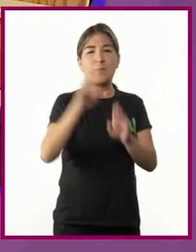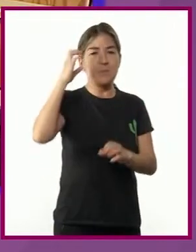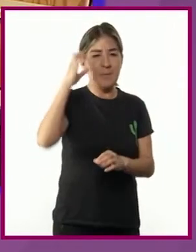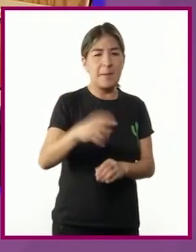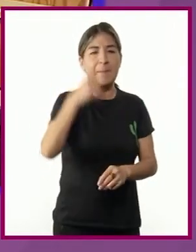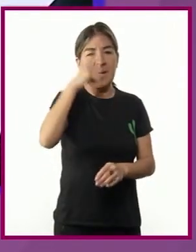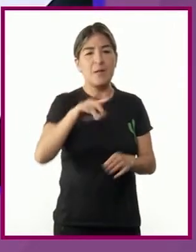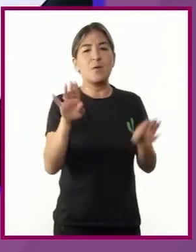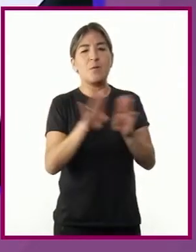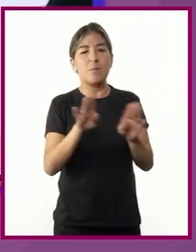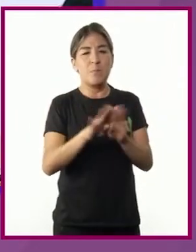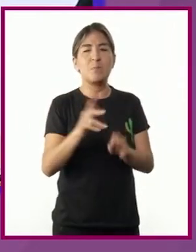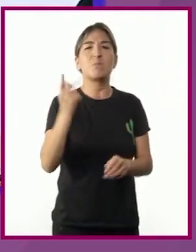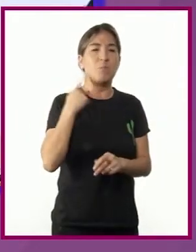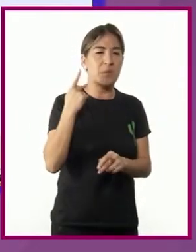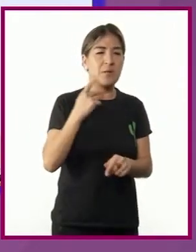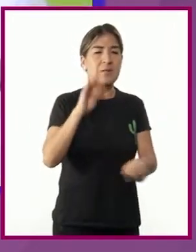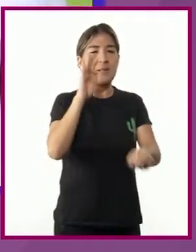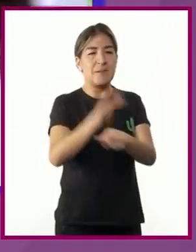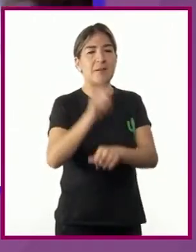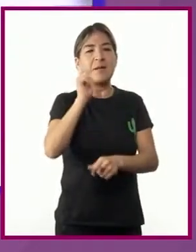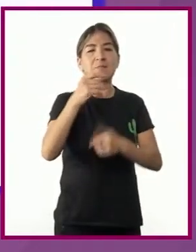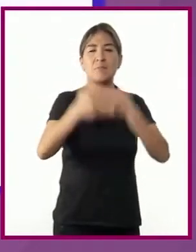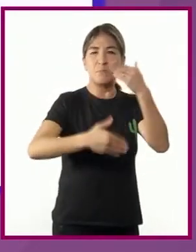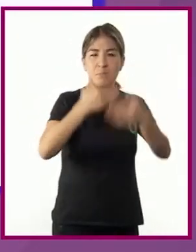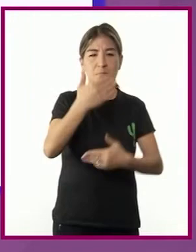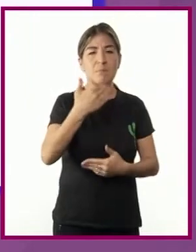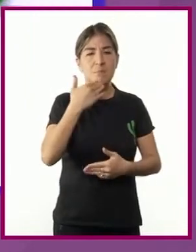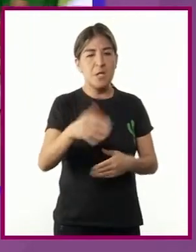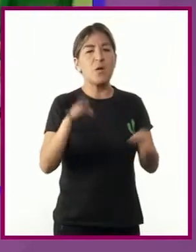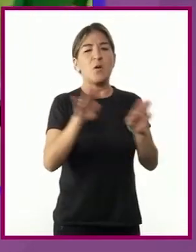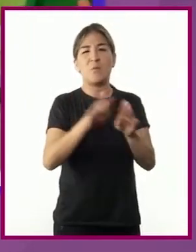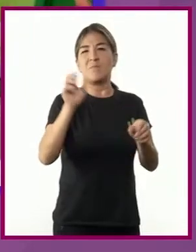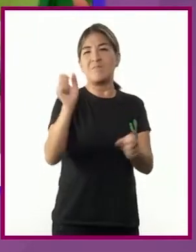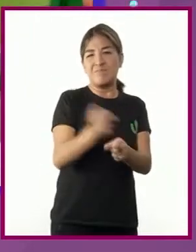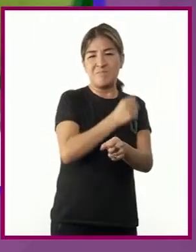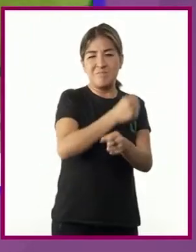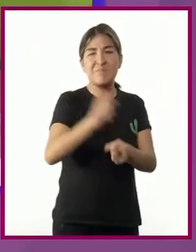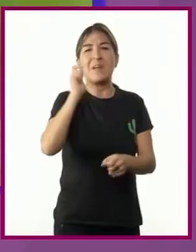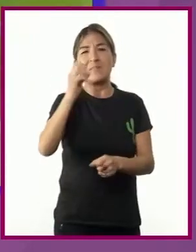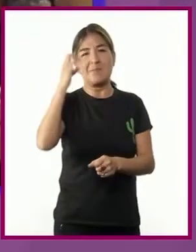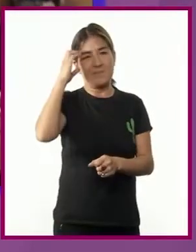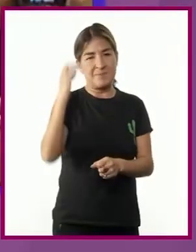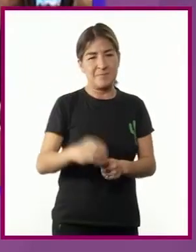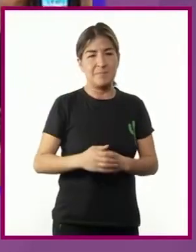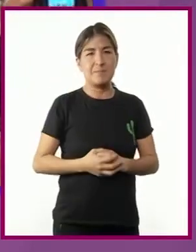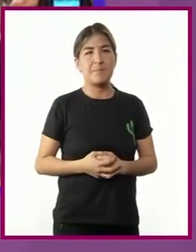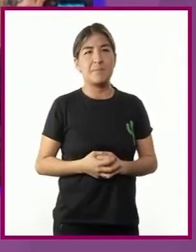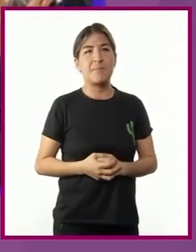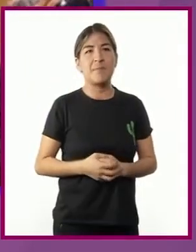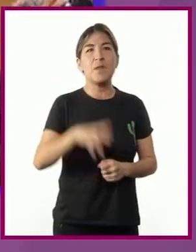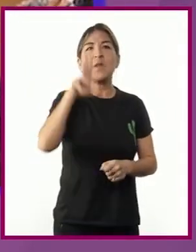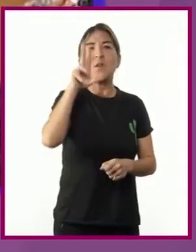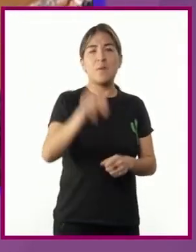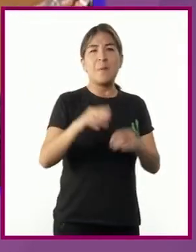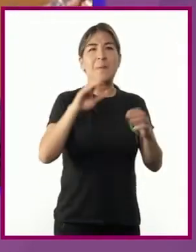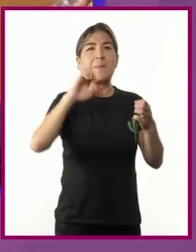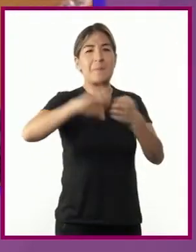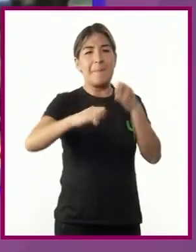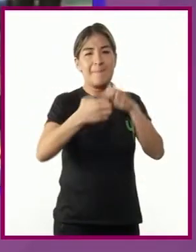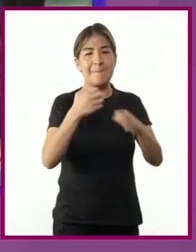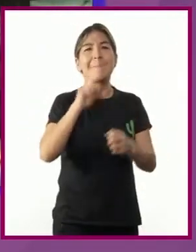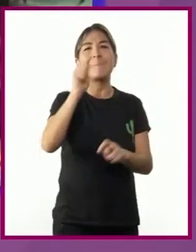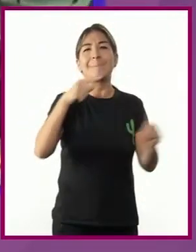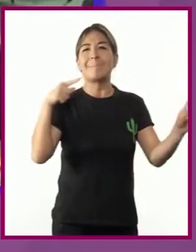lucha política se basa en el diálogo pacífico y en desistir de actos violentos. La no violencia confronta el